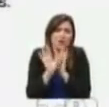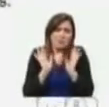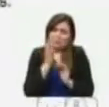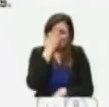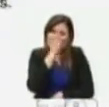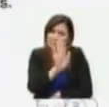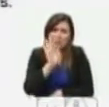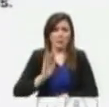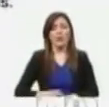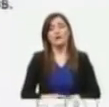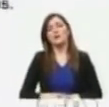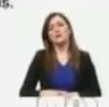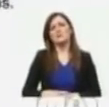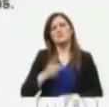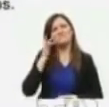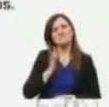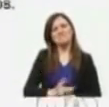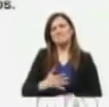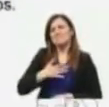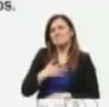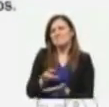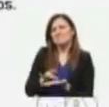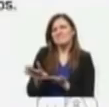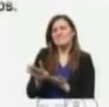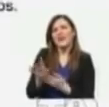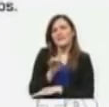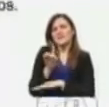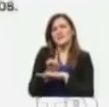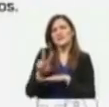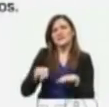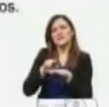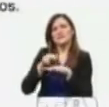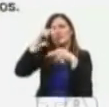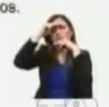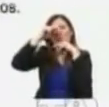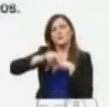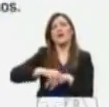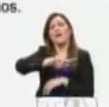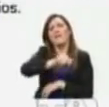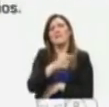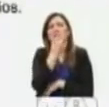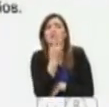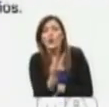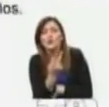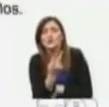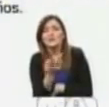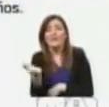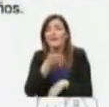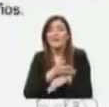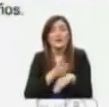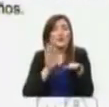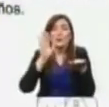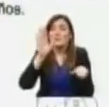Y dice: llama la atención que se plantee mi destitución como director nacional de noticias de Gama Visión, cargo para el que nunca